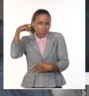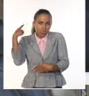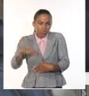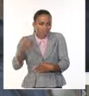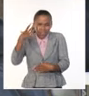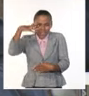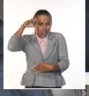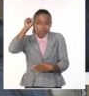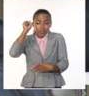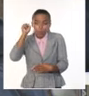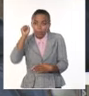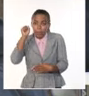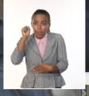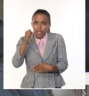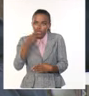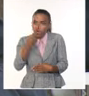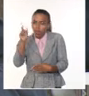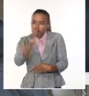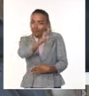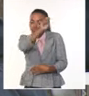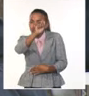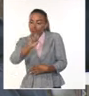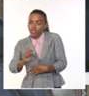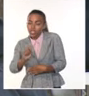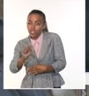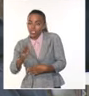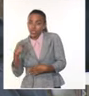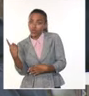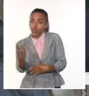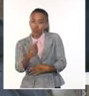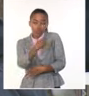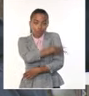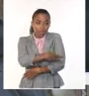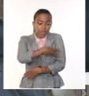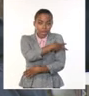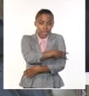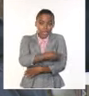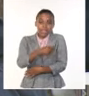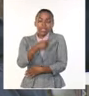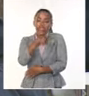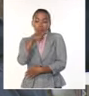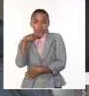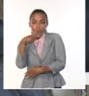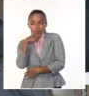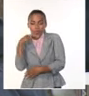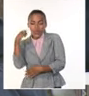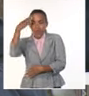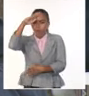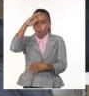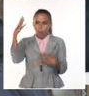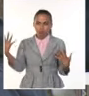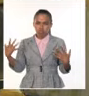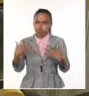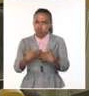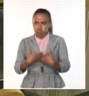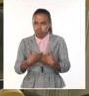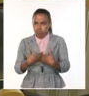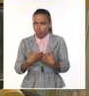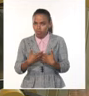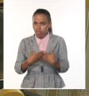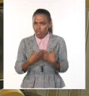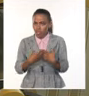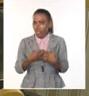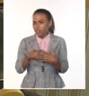las excelentes relaciones entre nuestros países y la visión compartida de que es posible un mundo mejor y podemos